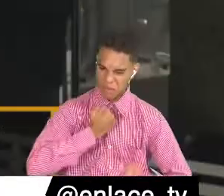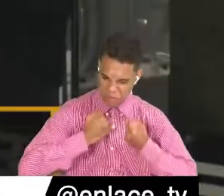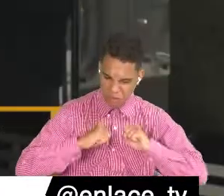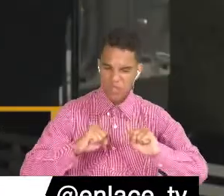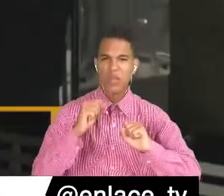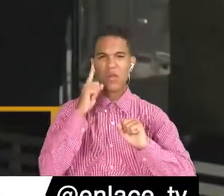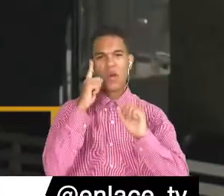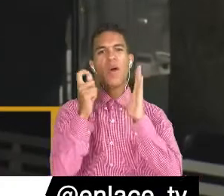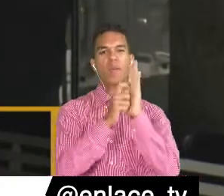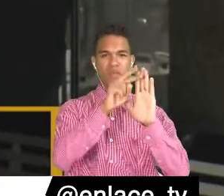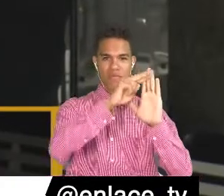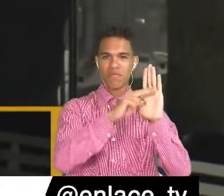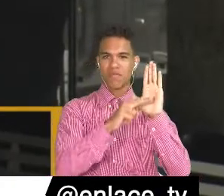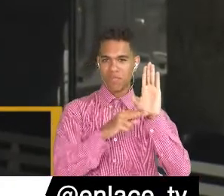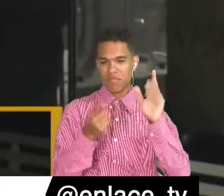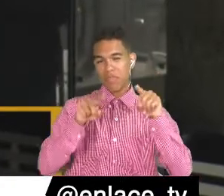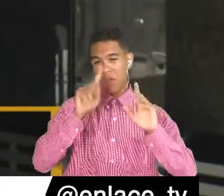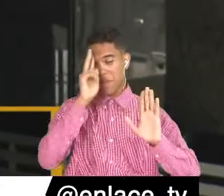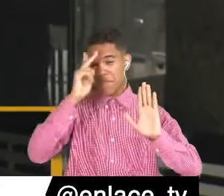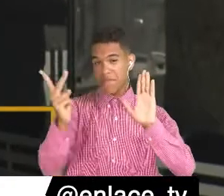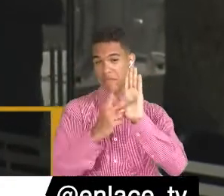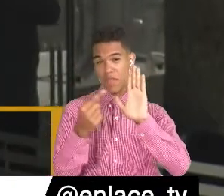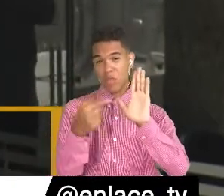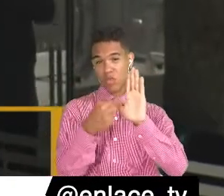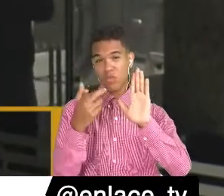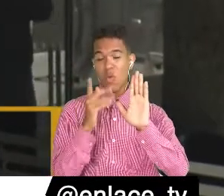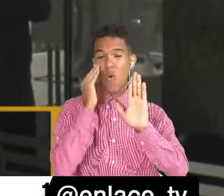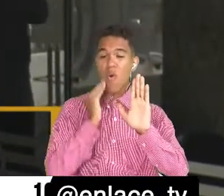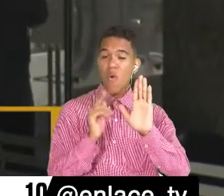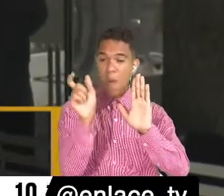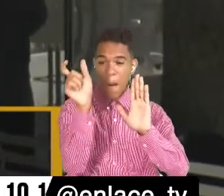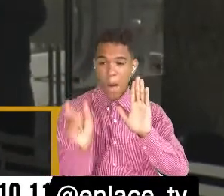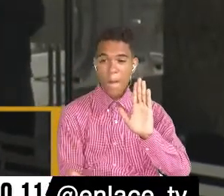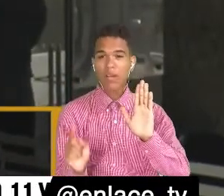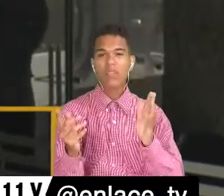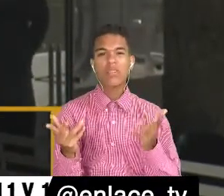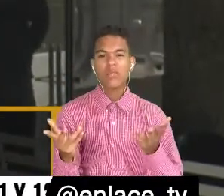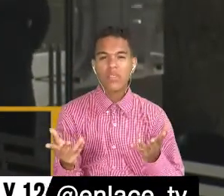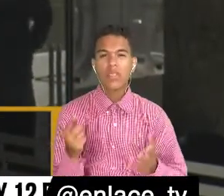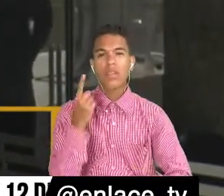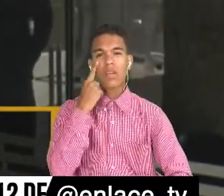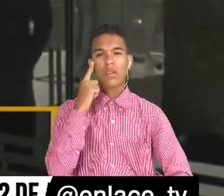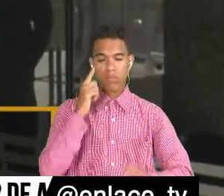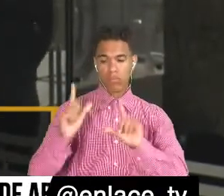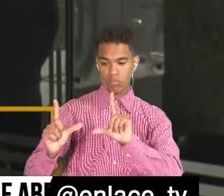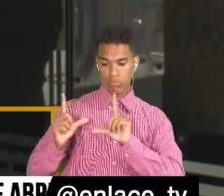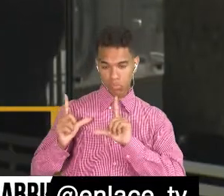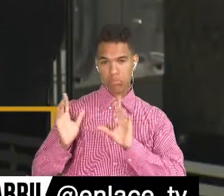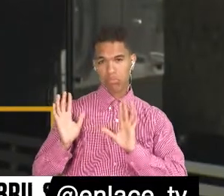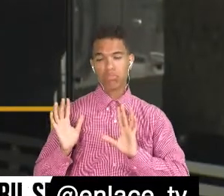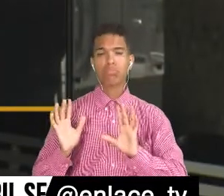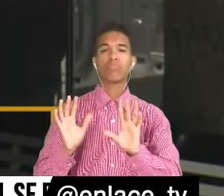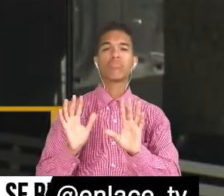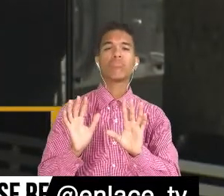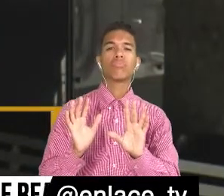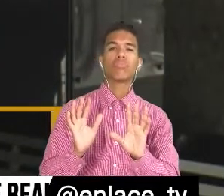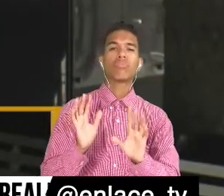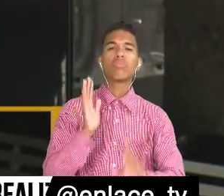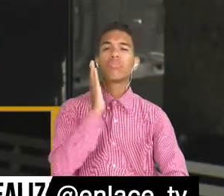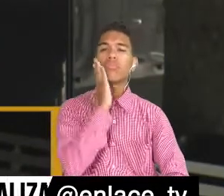unos requisitos que tiene que cumplir el joven. Para esto tiene que ser bachiller, tener unas